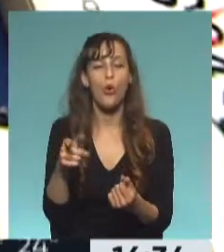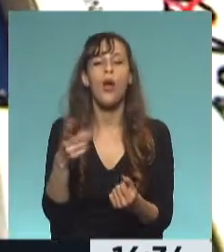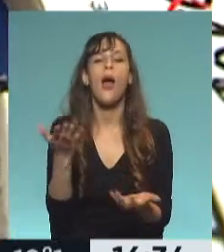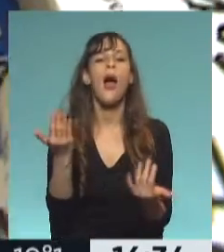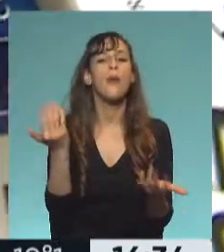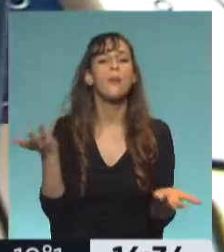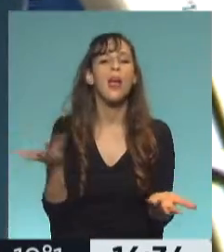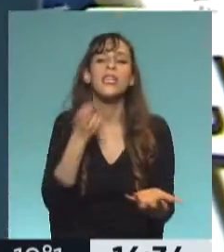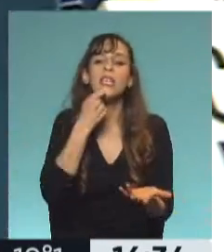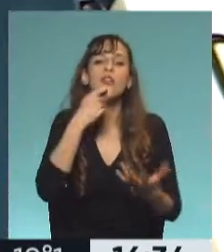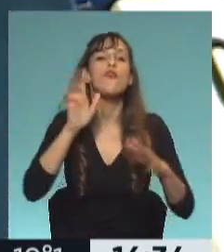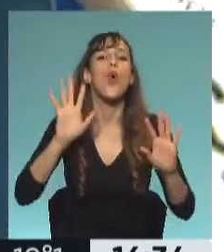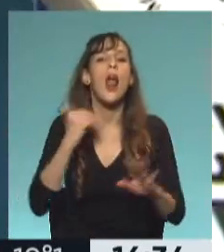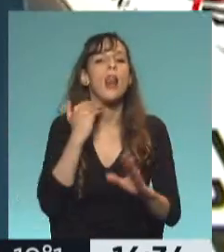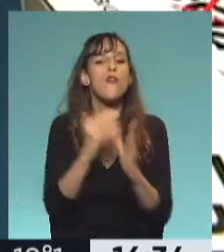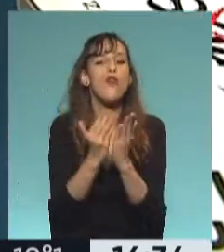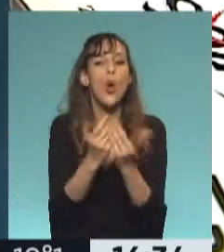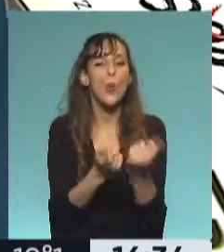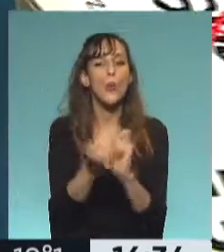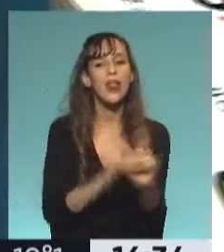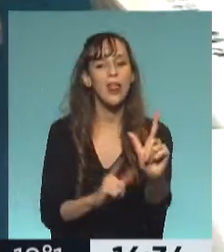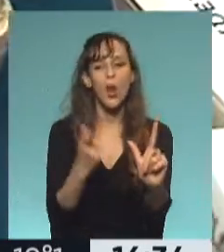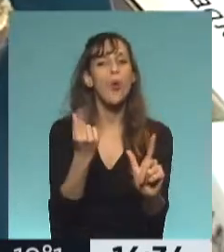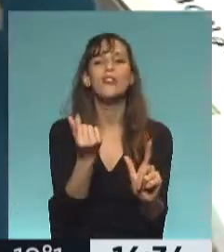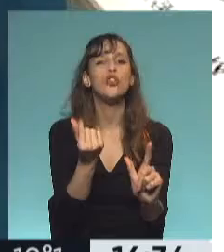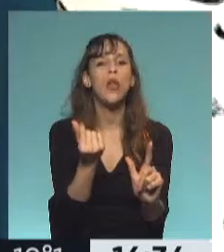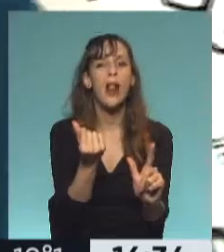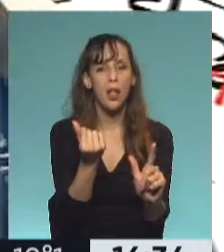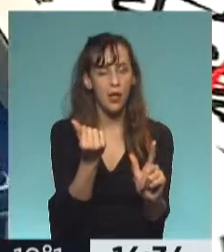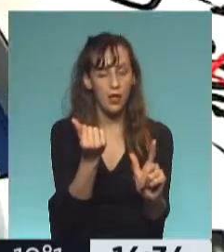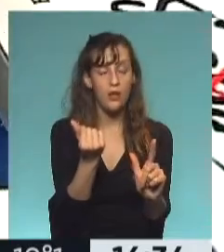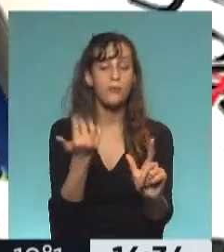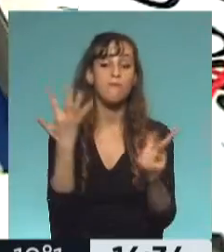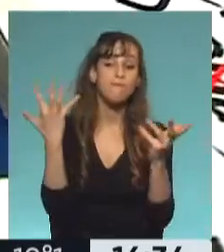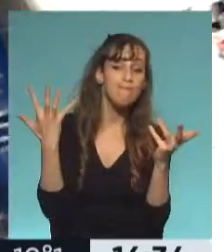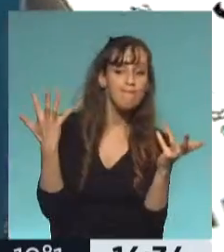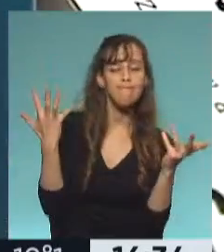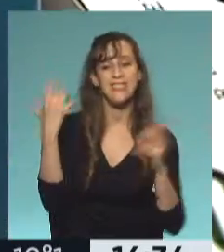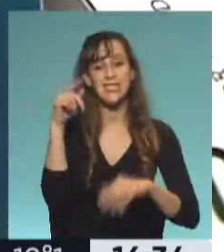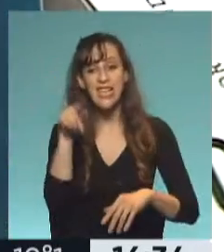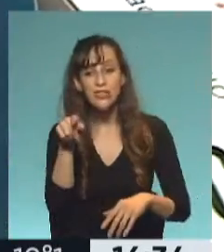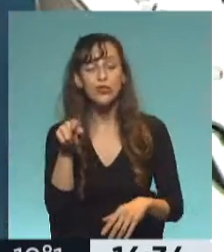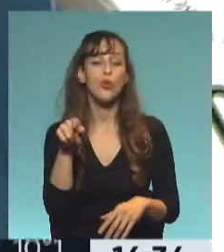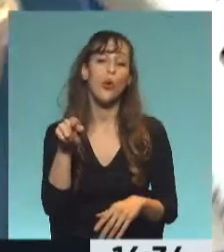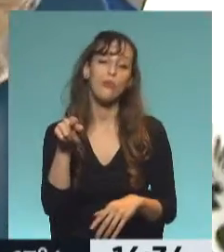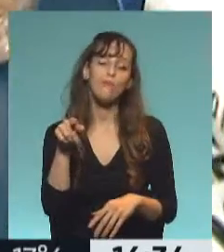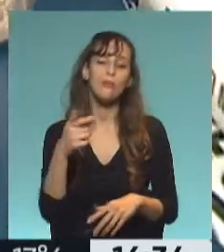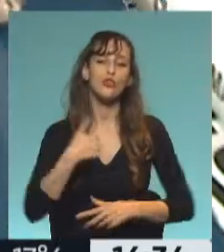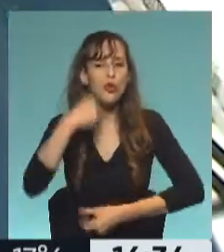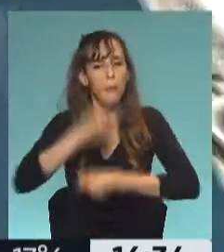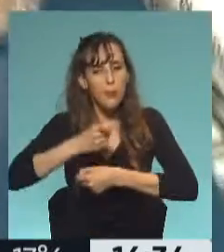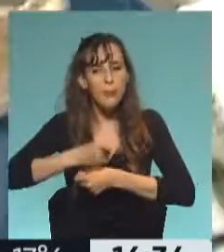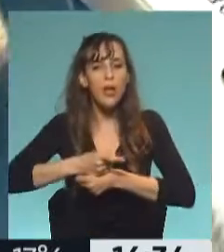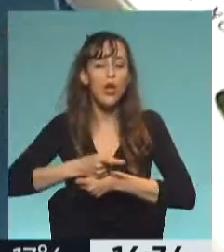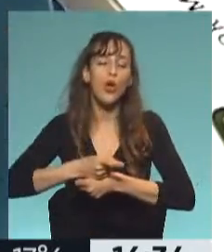le tendríamos que poner un libro, a una edición de este libro? No, mira, esto... yo primero, en principio, te doy a